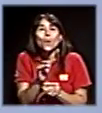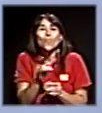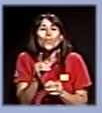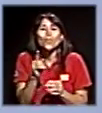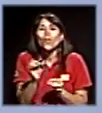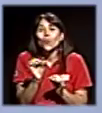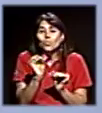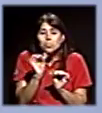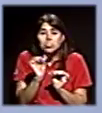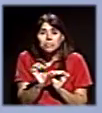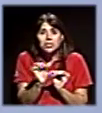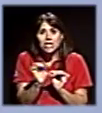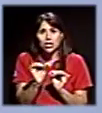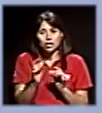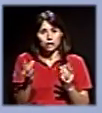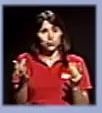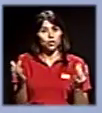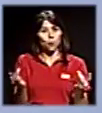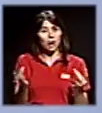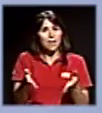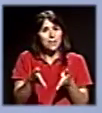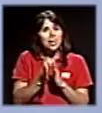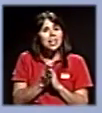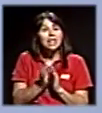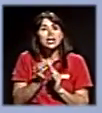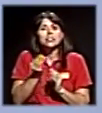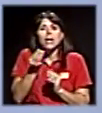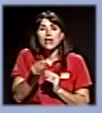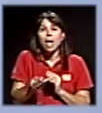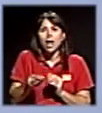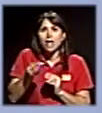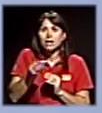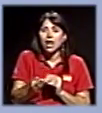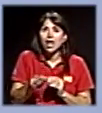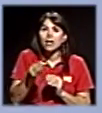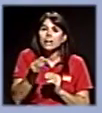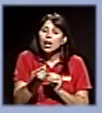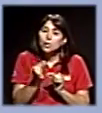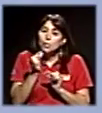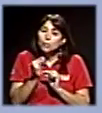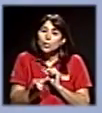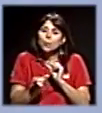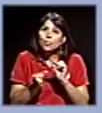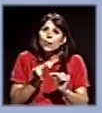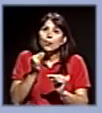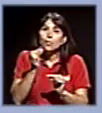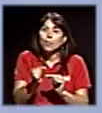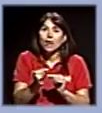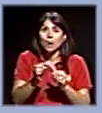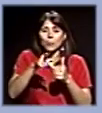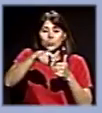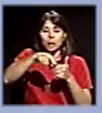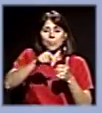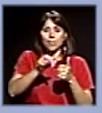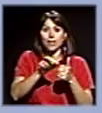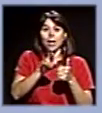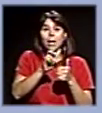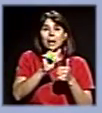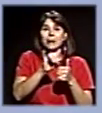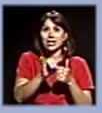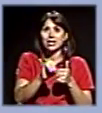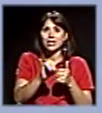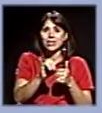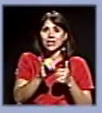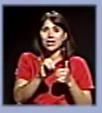yoga el yoga Es realmente un camino de dar de ofrendar por eso eso de Pari abrazo nama ofrendo porque es una